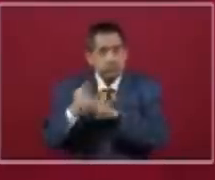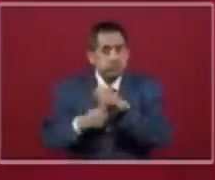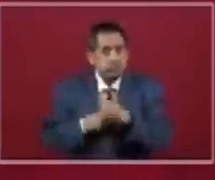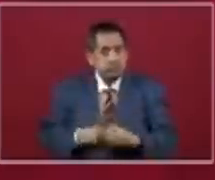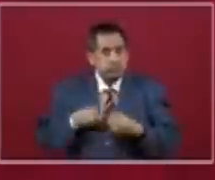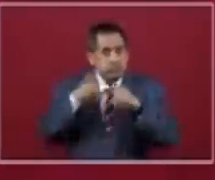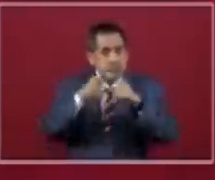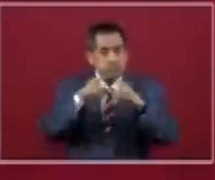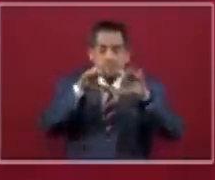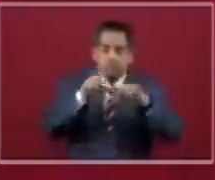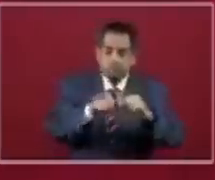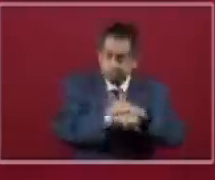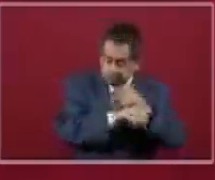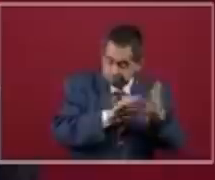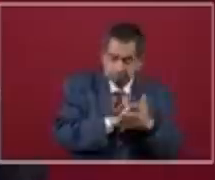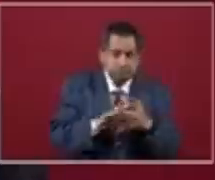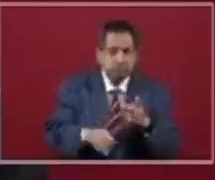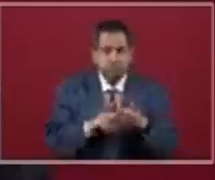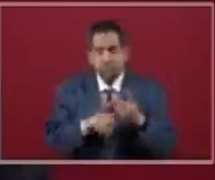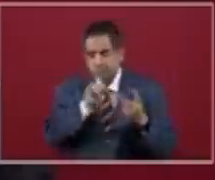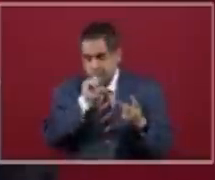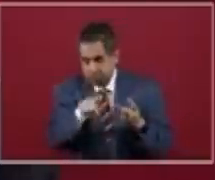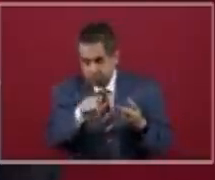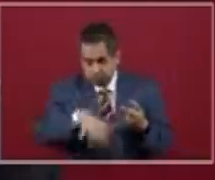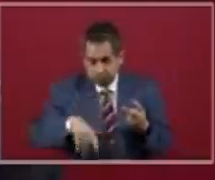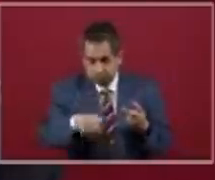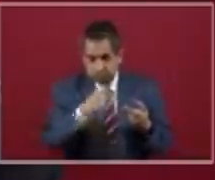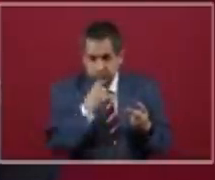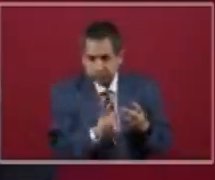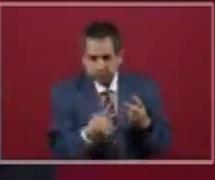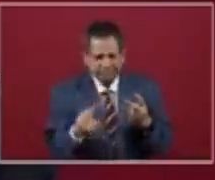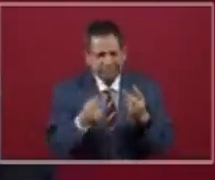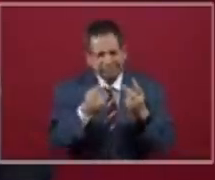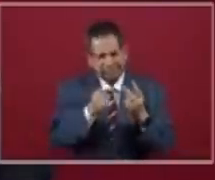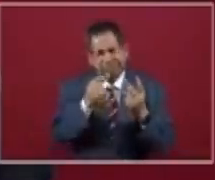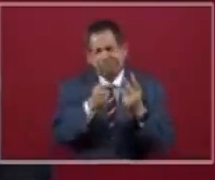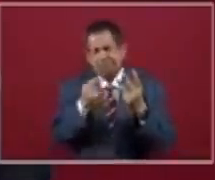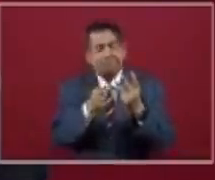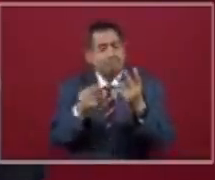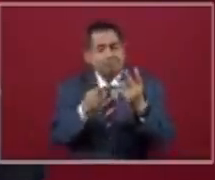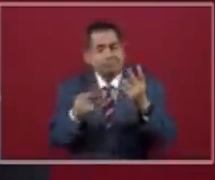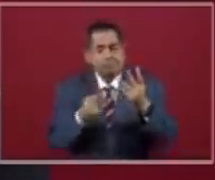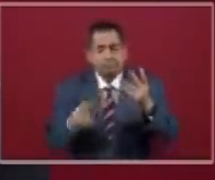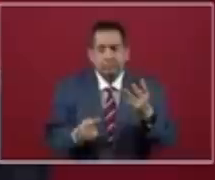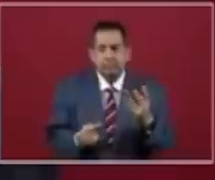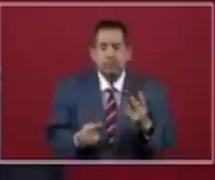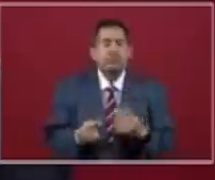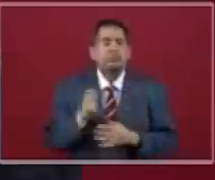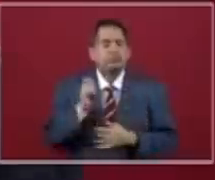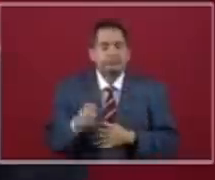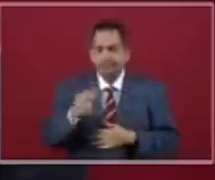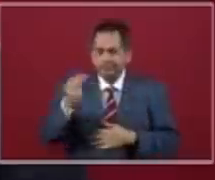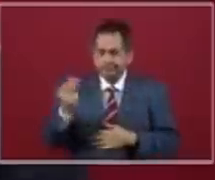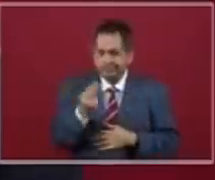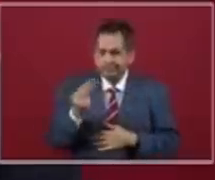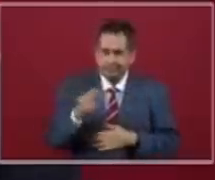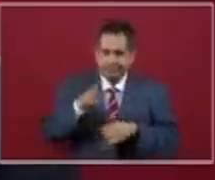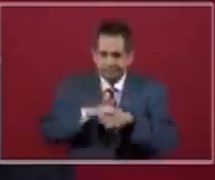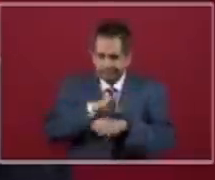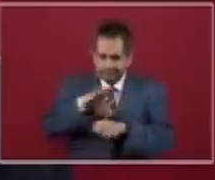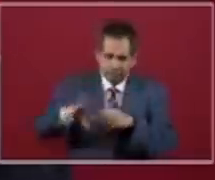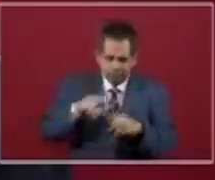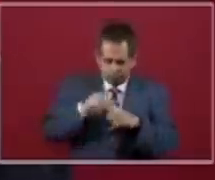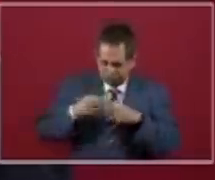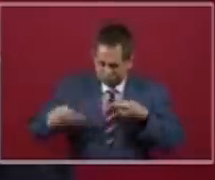allá. Tenemos la situación que tú mencionas. Hay un sinfín de situaciones que requieren una estrategia como la que estamos planteando